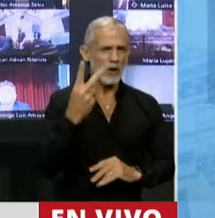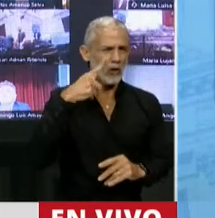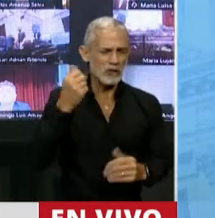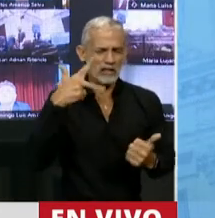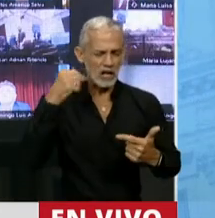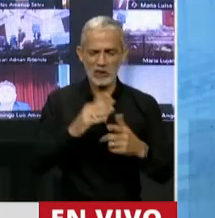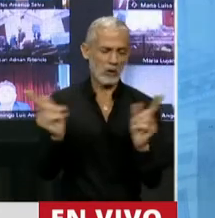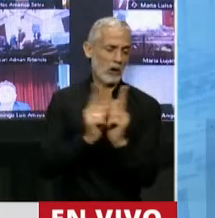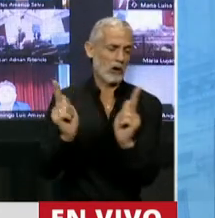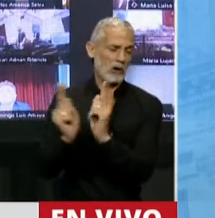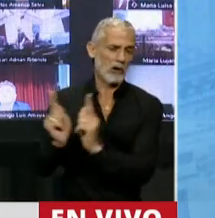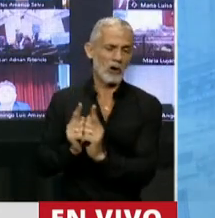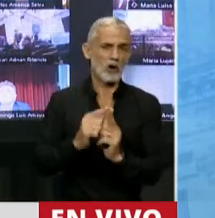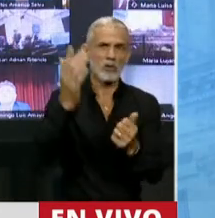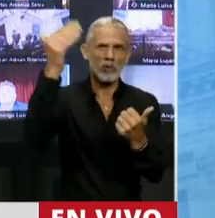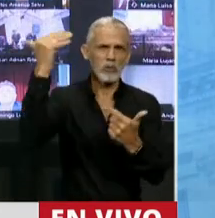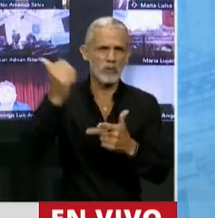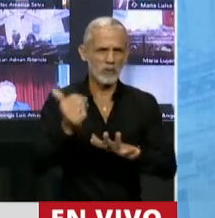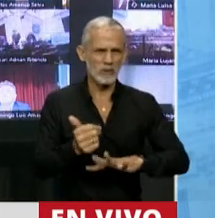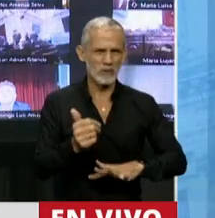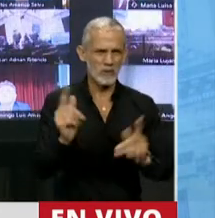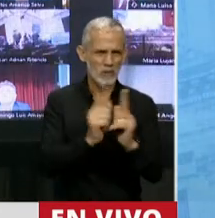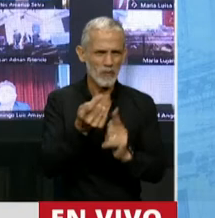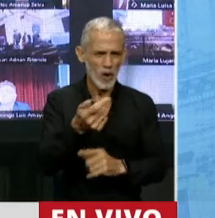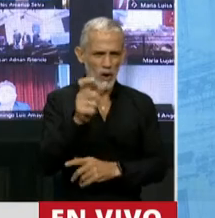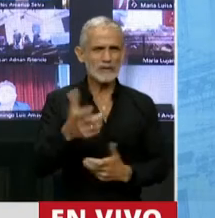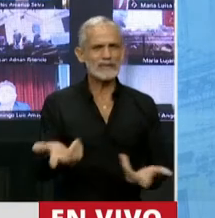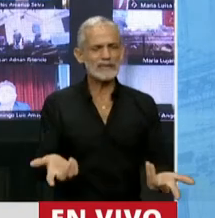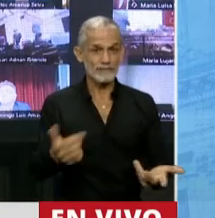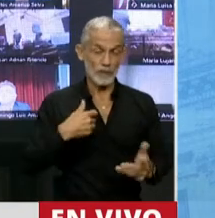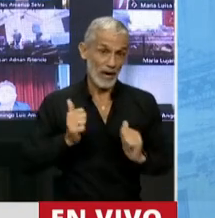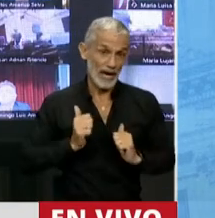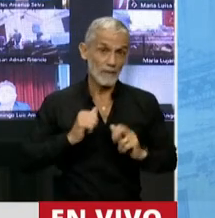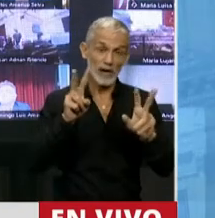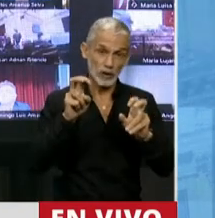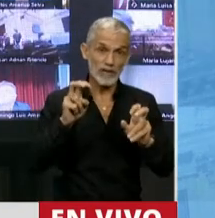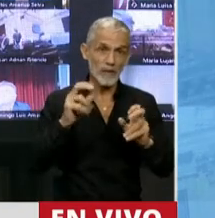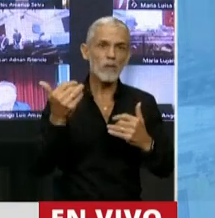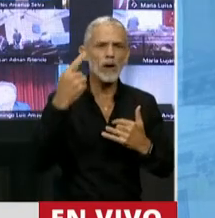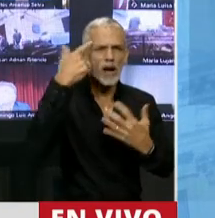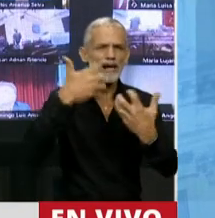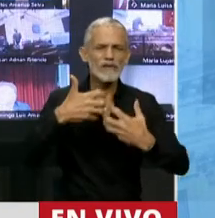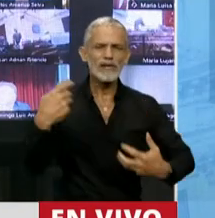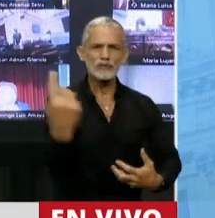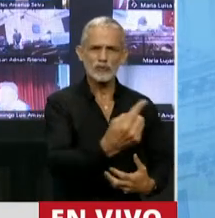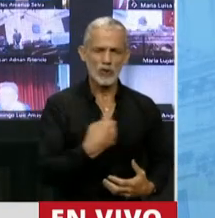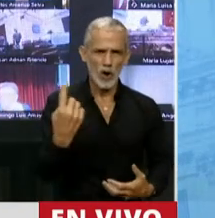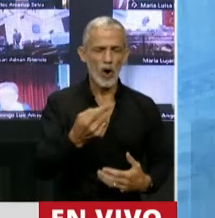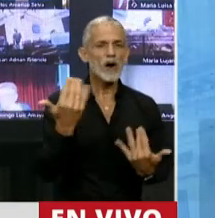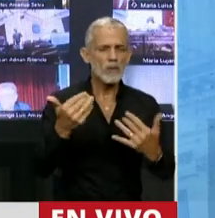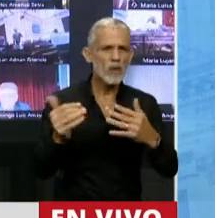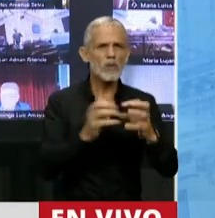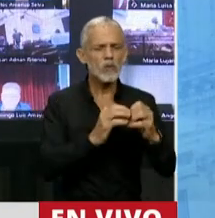días y con muy pocos oradores? Por eso, espero que este tema llame a la reflexión y tengamos un